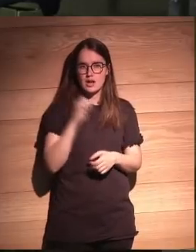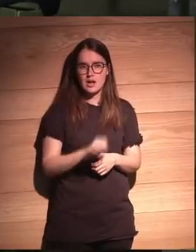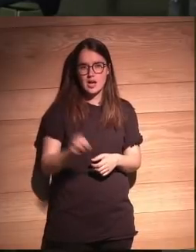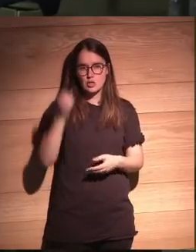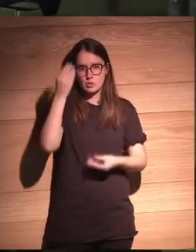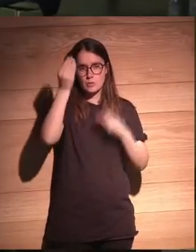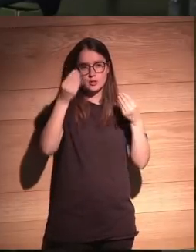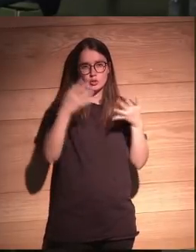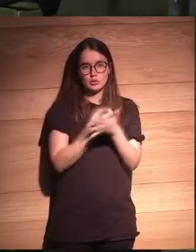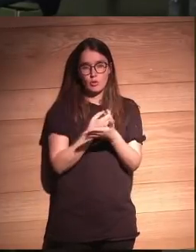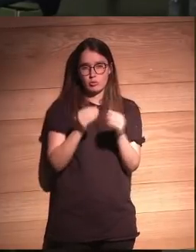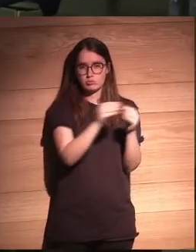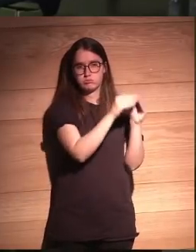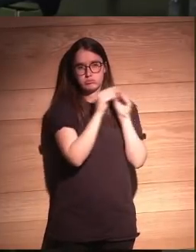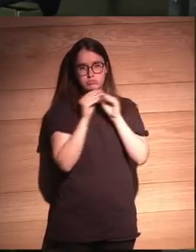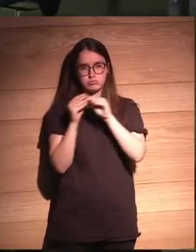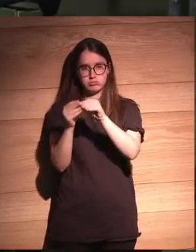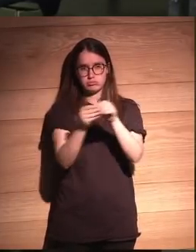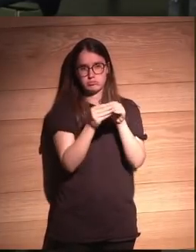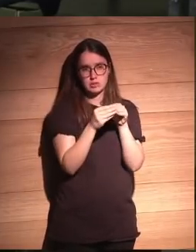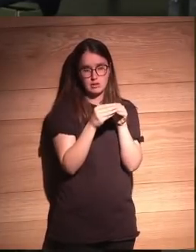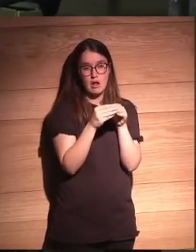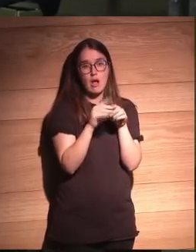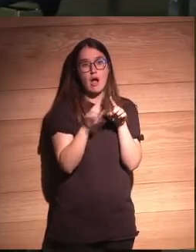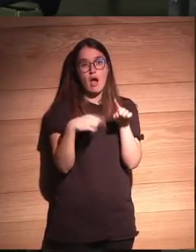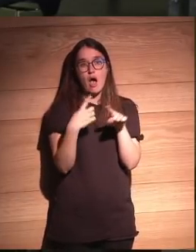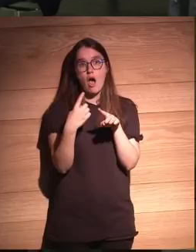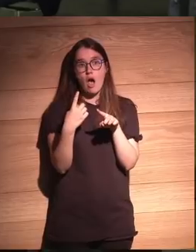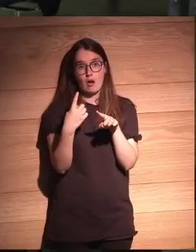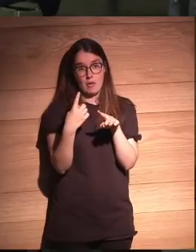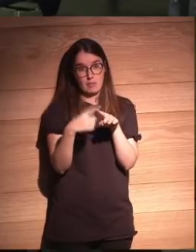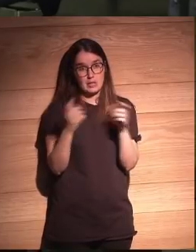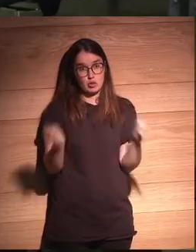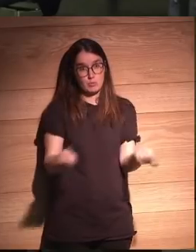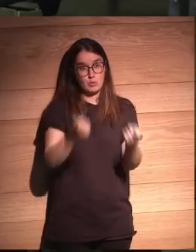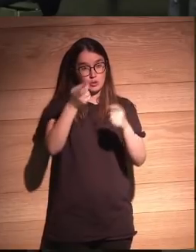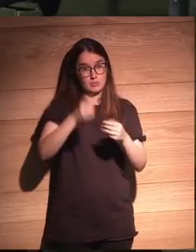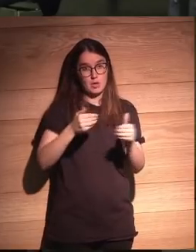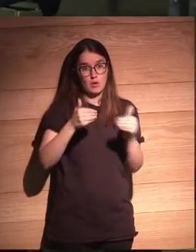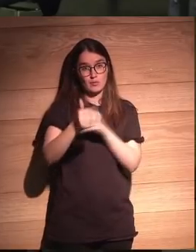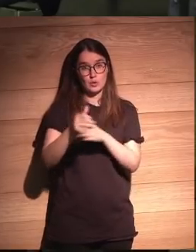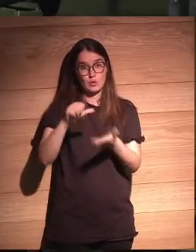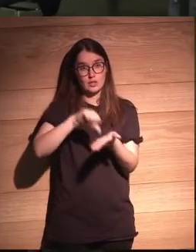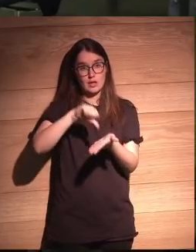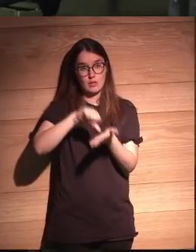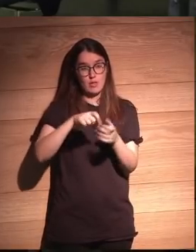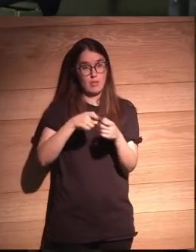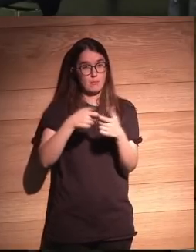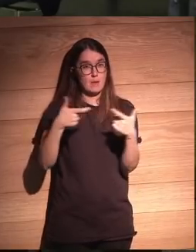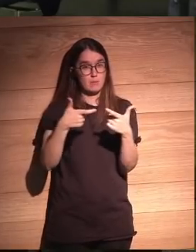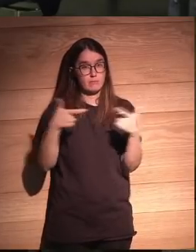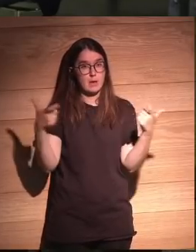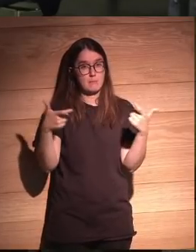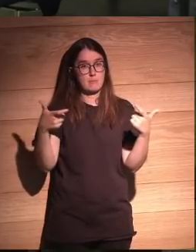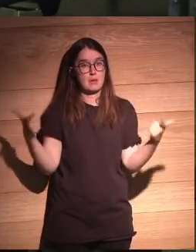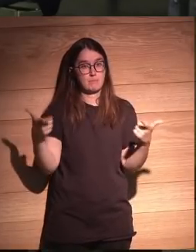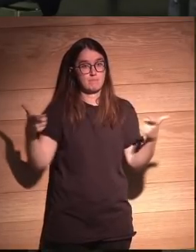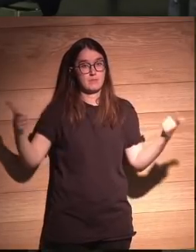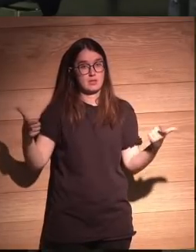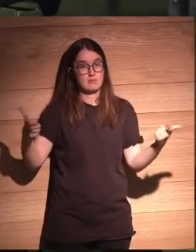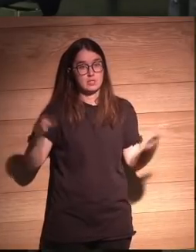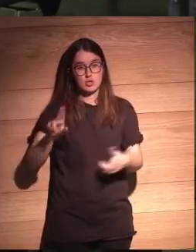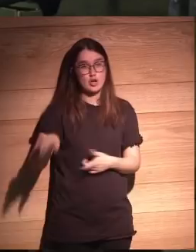creo que estamos todos de acuerdo, incluso los propios promotores, en que el futuro de la ciudad no está en expandirnos